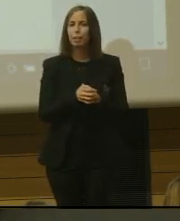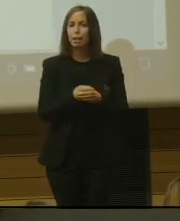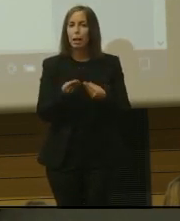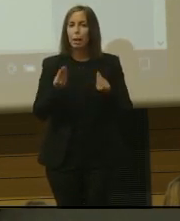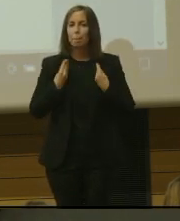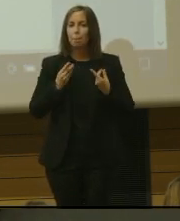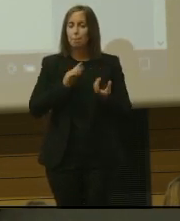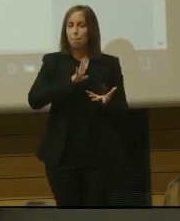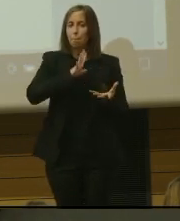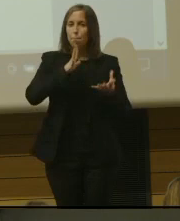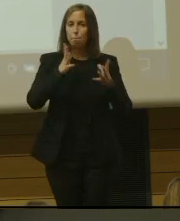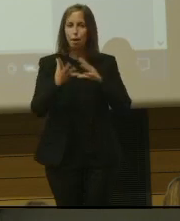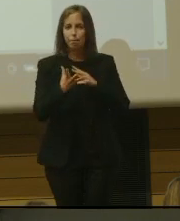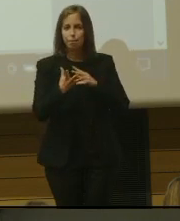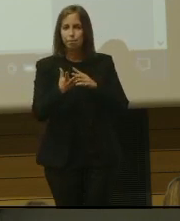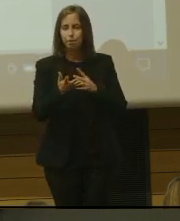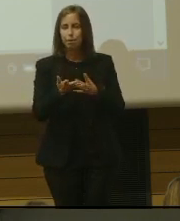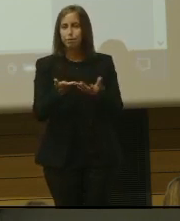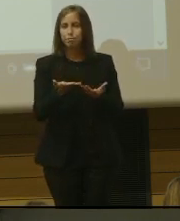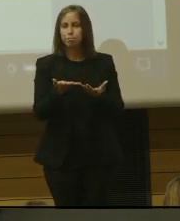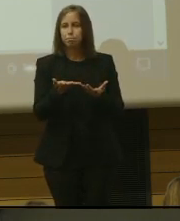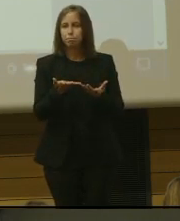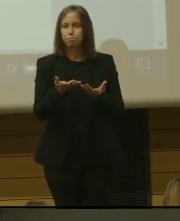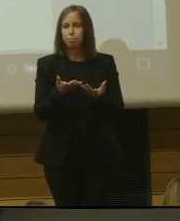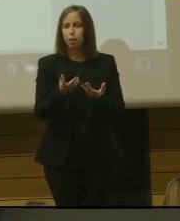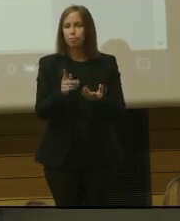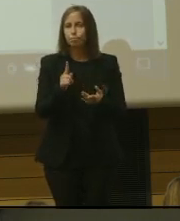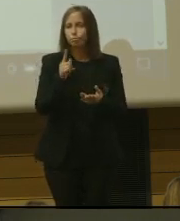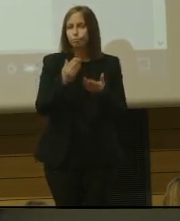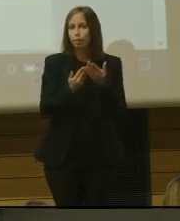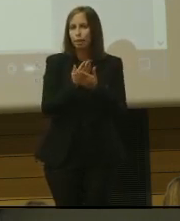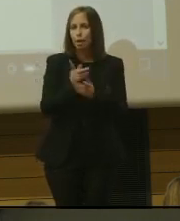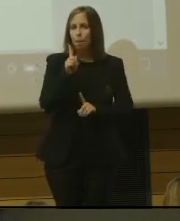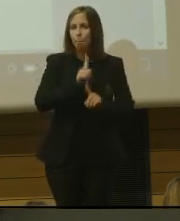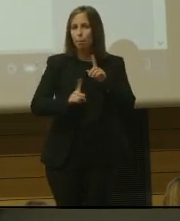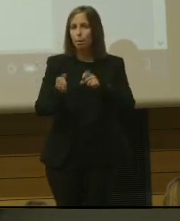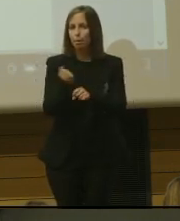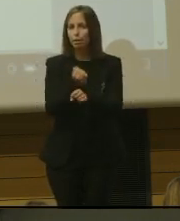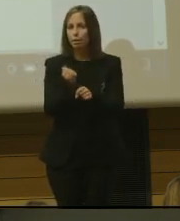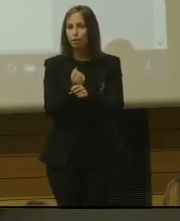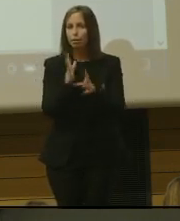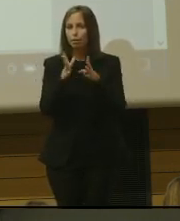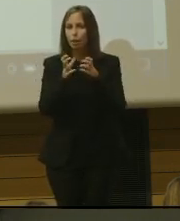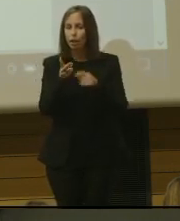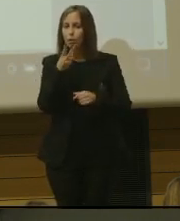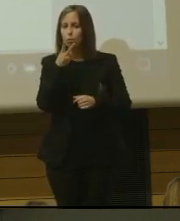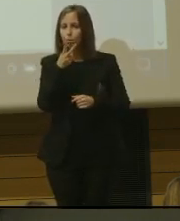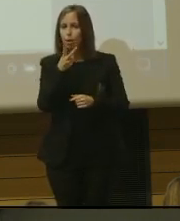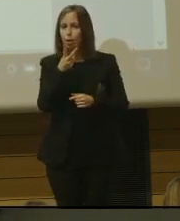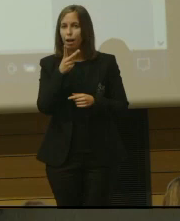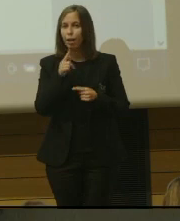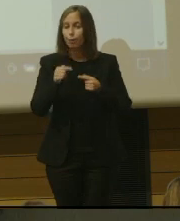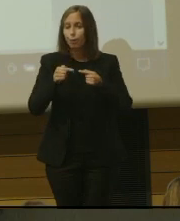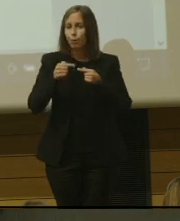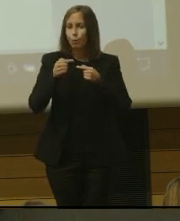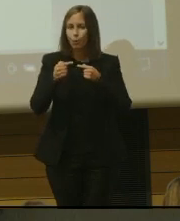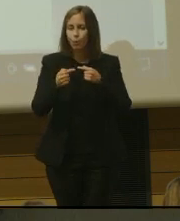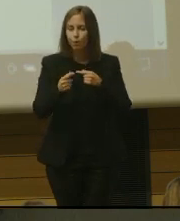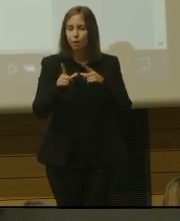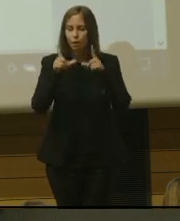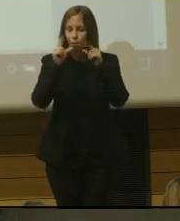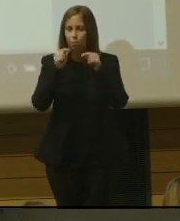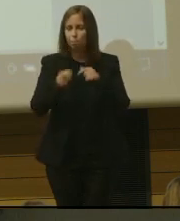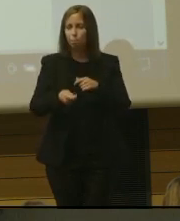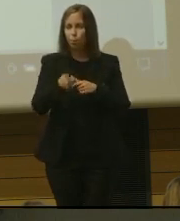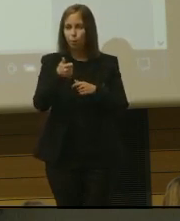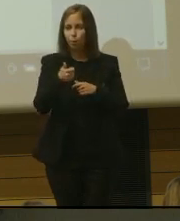que se produce, ¿no? O sea, no es lo mismo, bueno, de pronto un día tengo un problema en el trabajo y tengo ganas de fumar, a día, pues duermo poco, esto